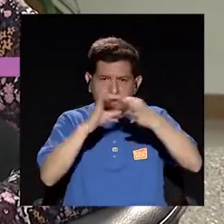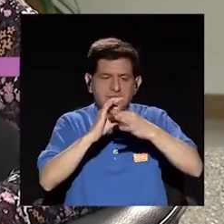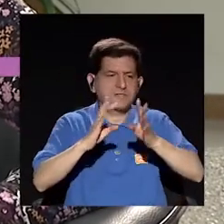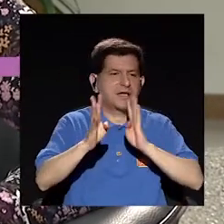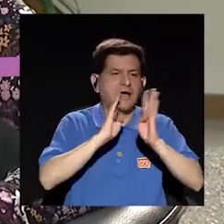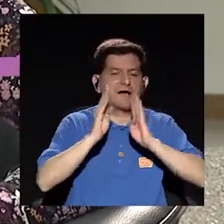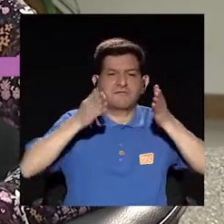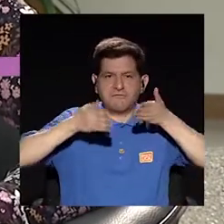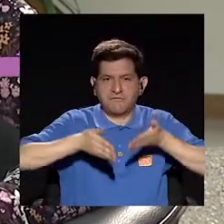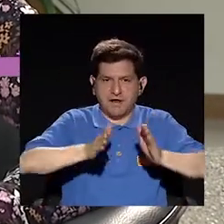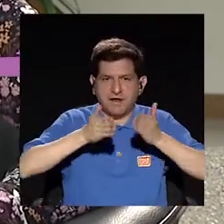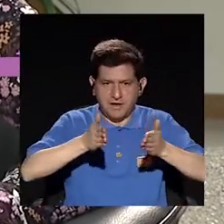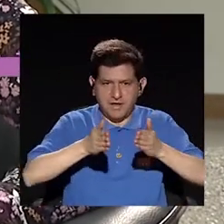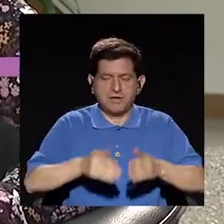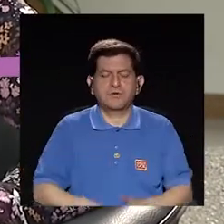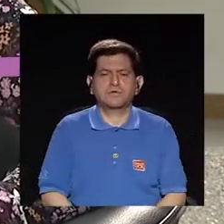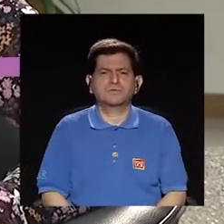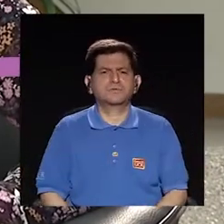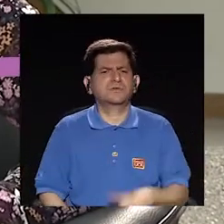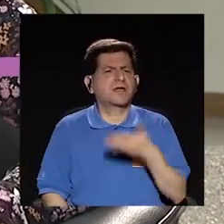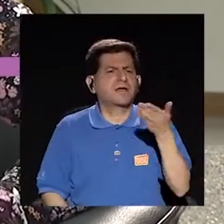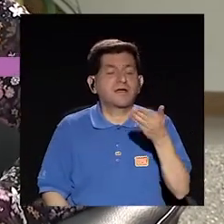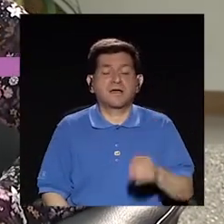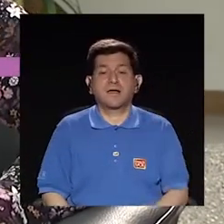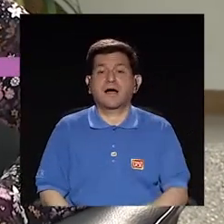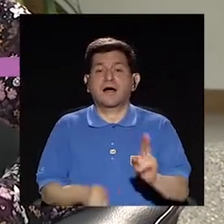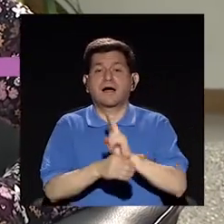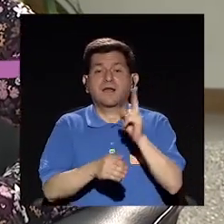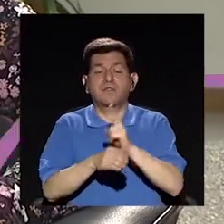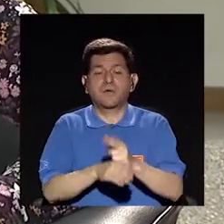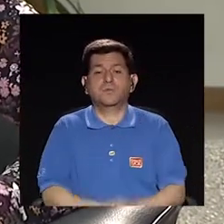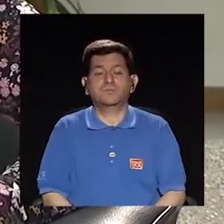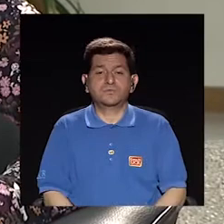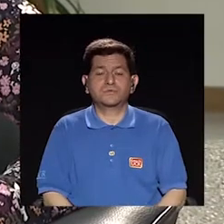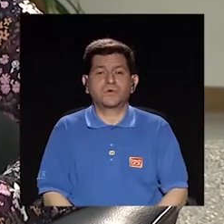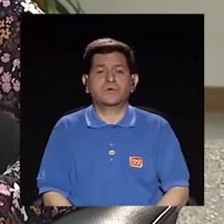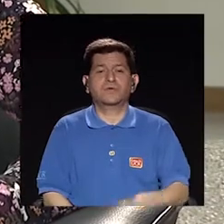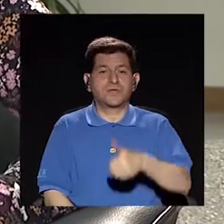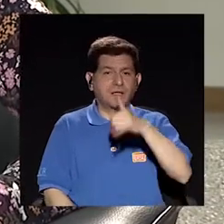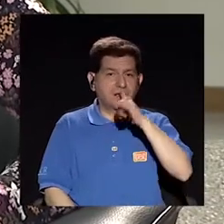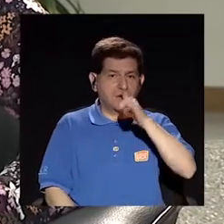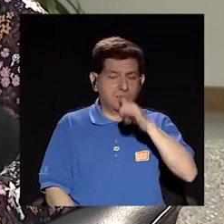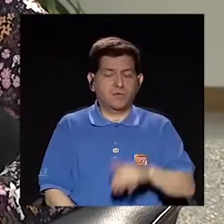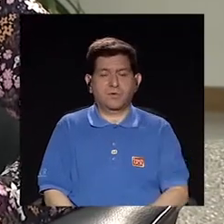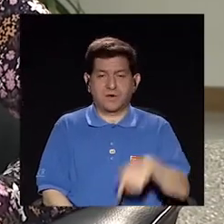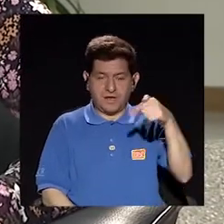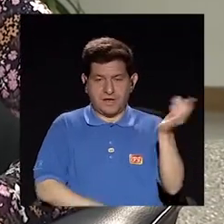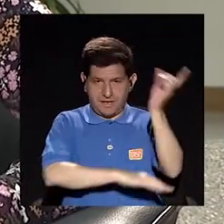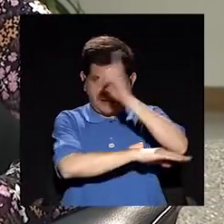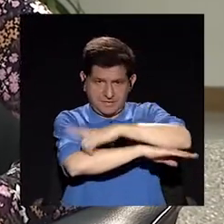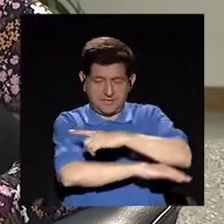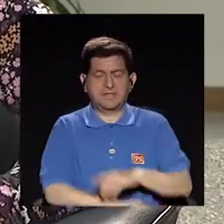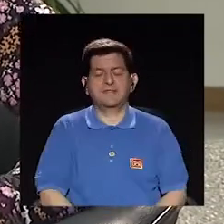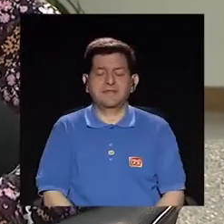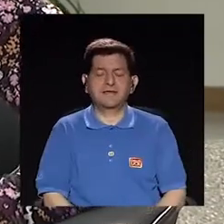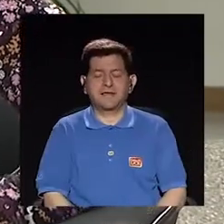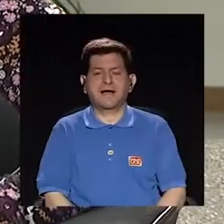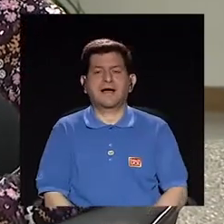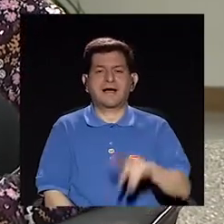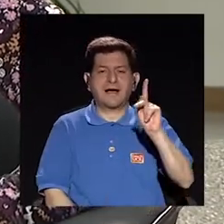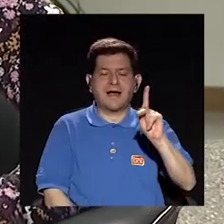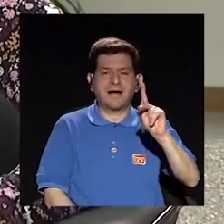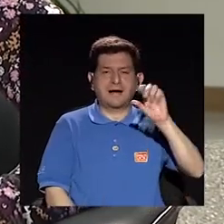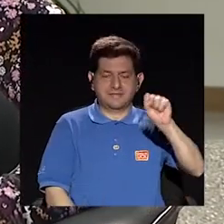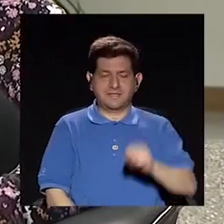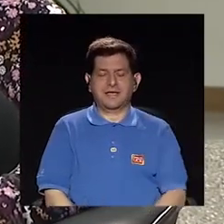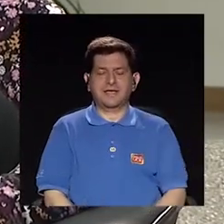de cómo hablar a los hijos e hijas acerca del consumo del alcohol. Nuestra invitada de hoy es la señora Carla